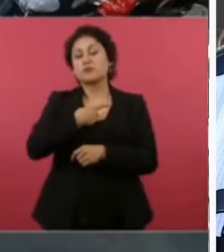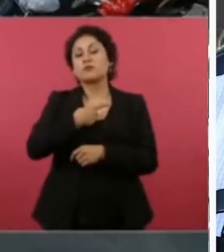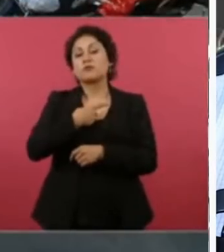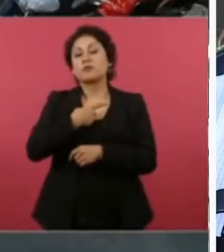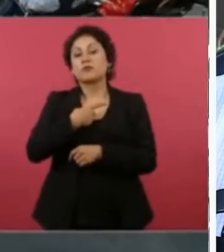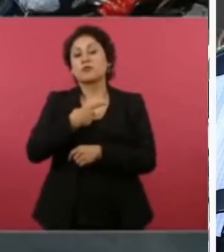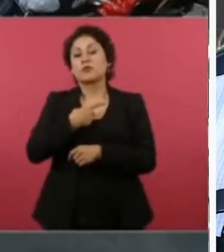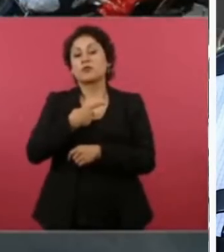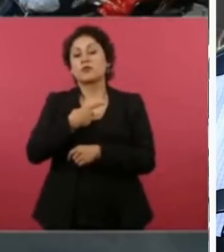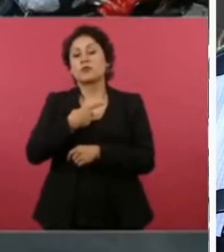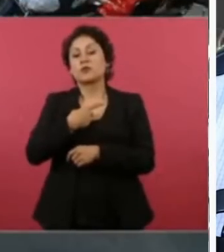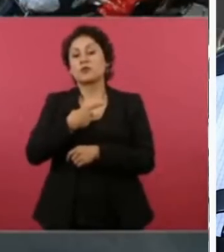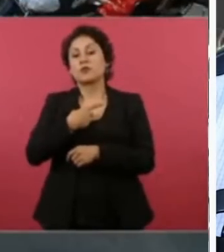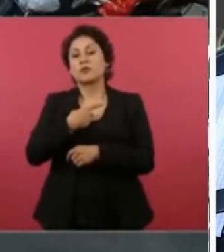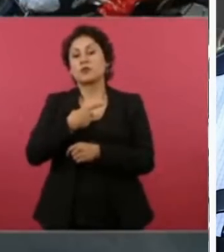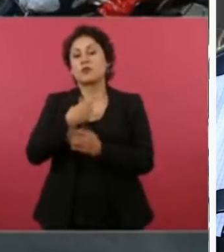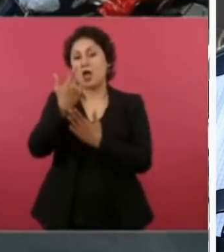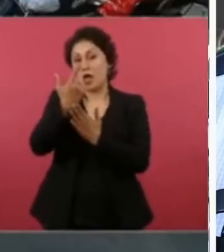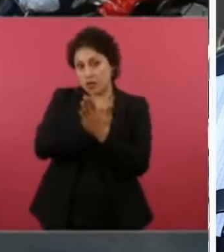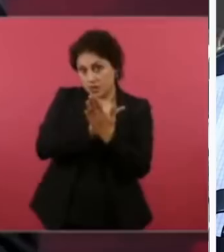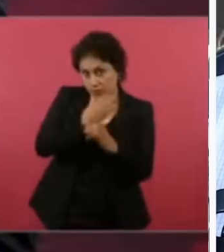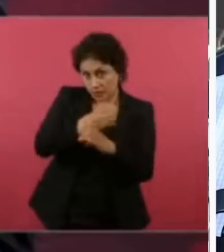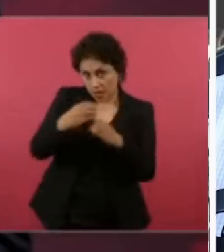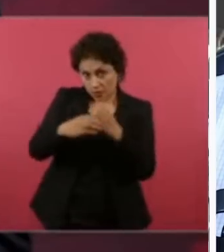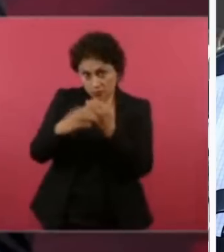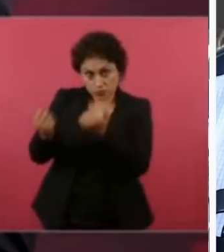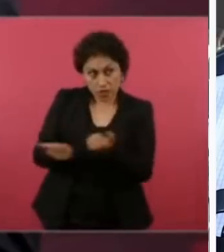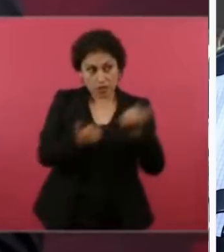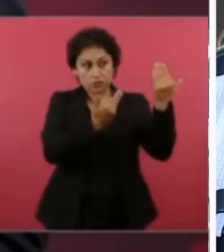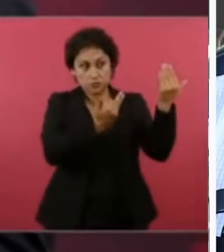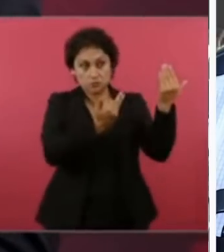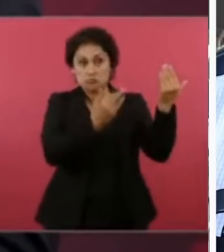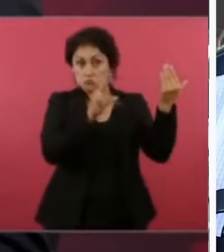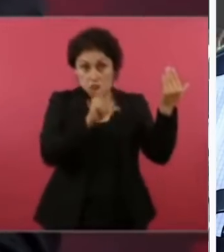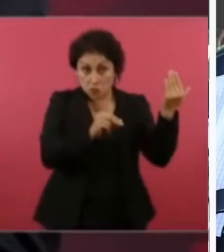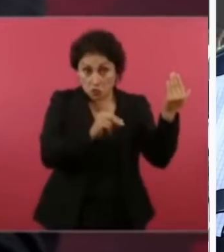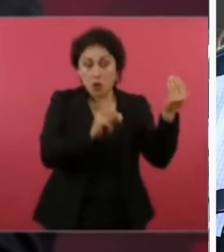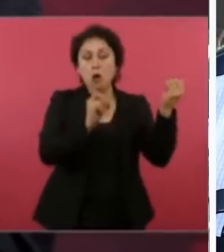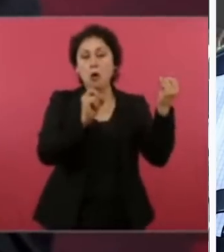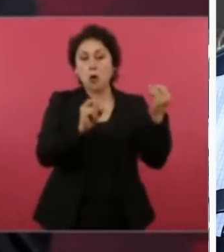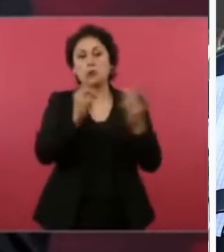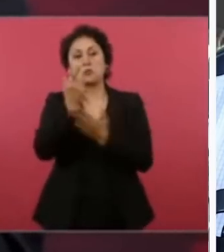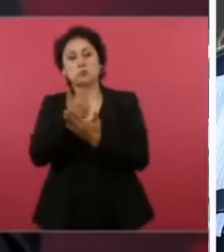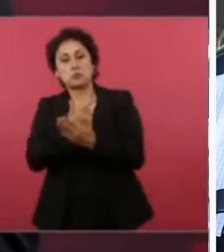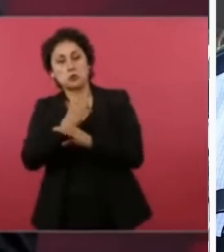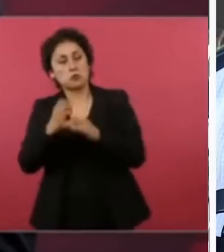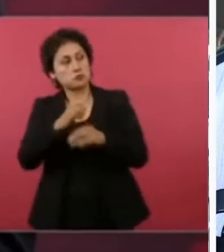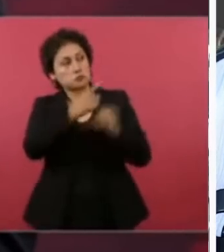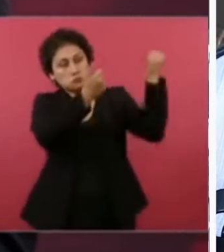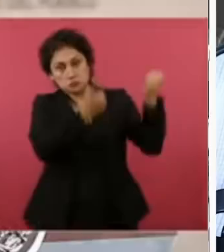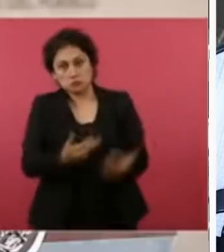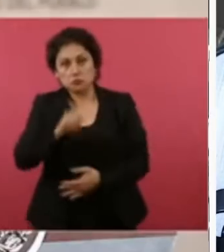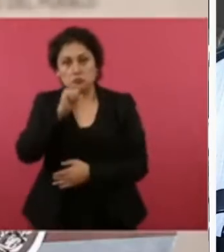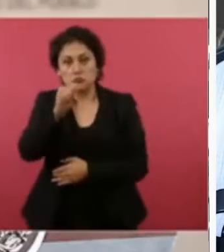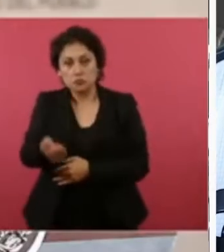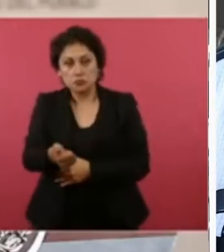pasar una lista de productos y ya nosotros teníamos una lista de productos de ellos que no iban a pasar.